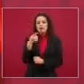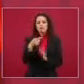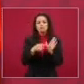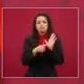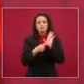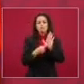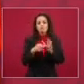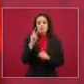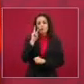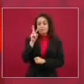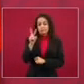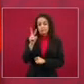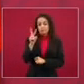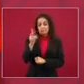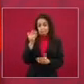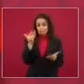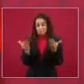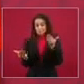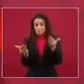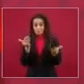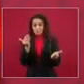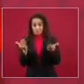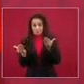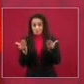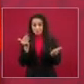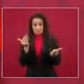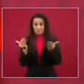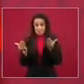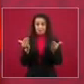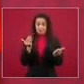es para mostrar otra contradicción